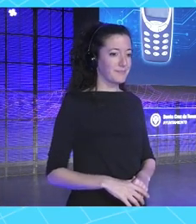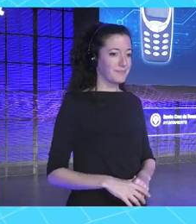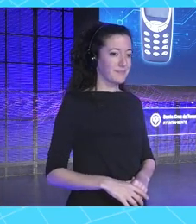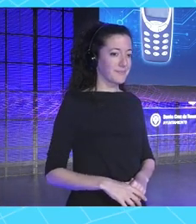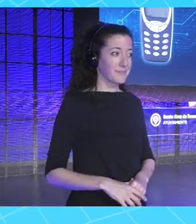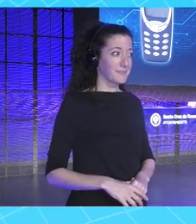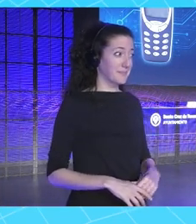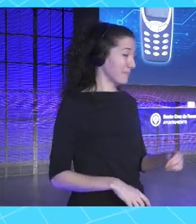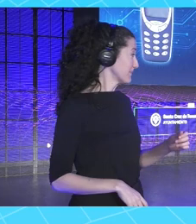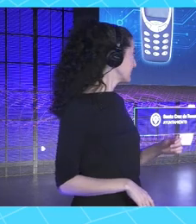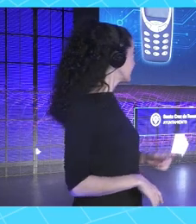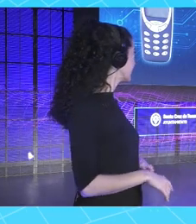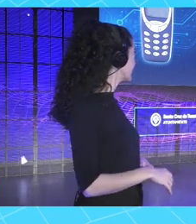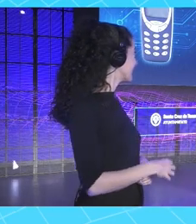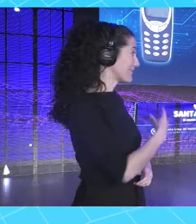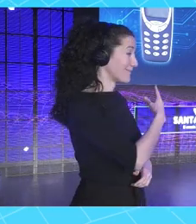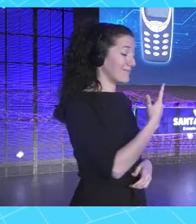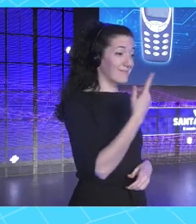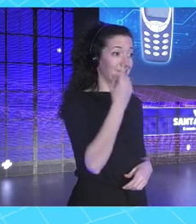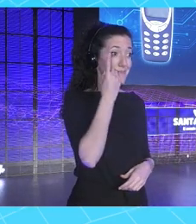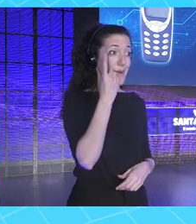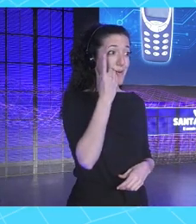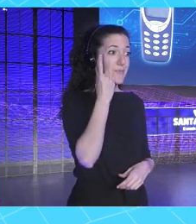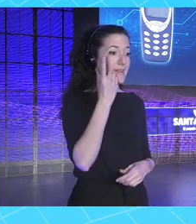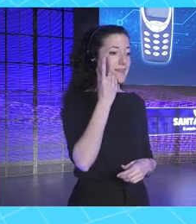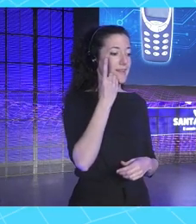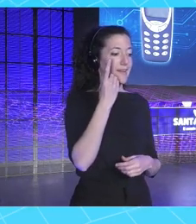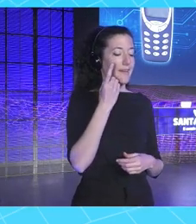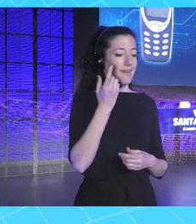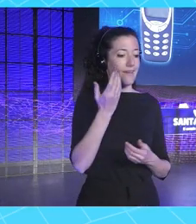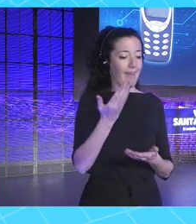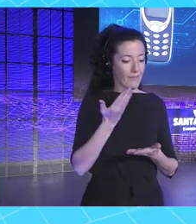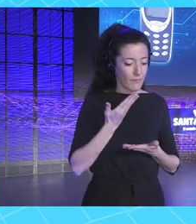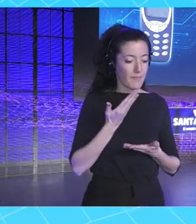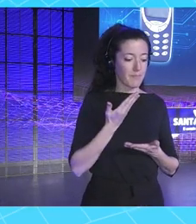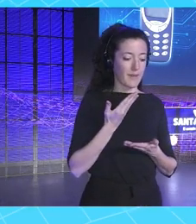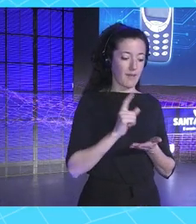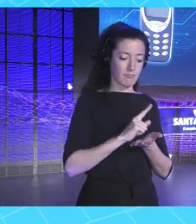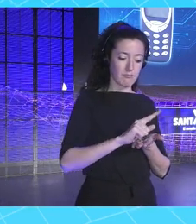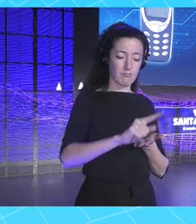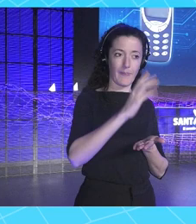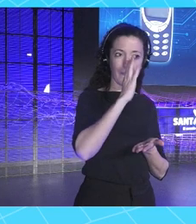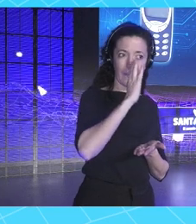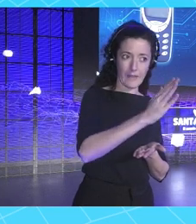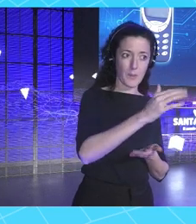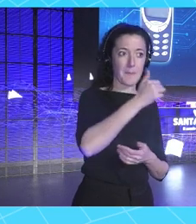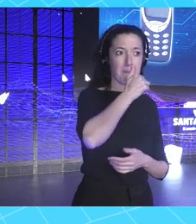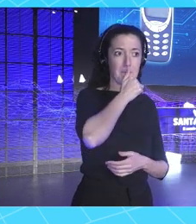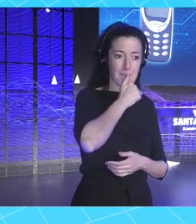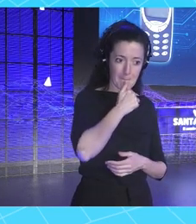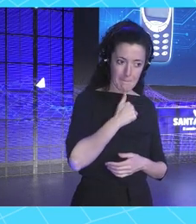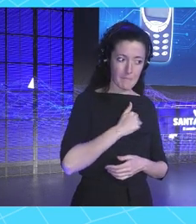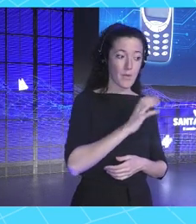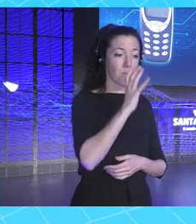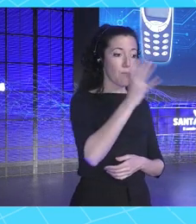pasaba este móvil nos enseñaba a ser directos a ser pacientes porque tenían unos infrarrojos que tú ponías uno aquí delante